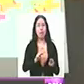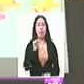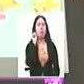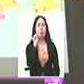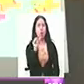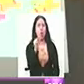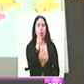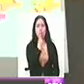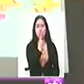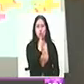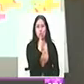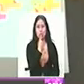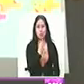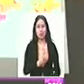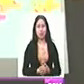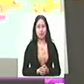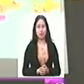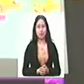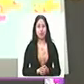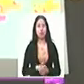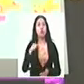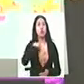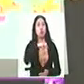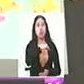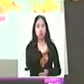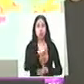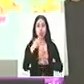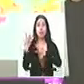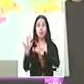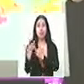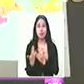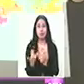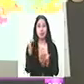de COVID. Nosotros esperamos que